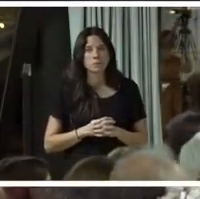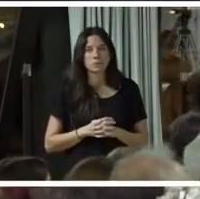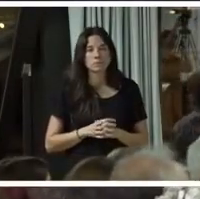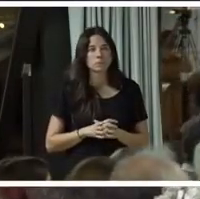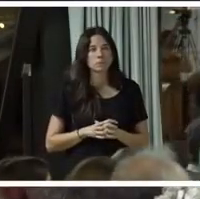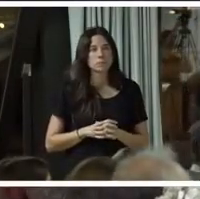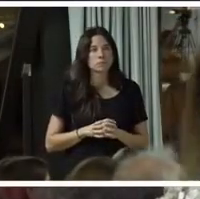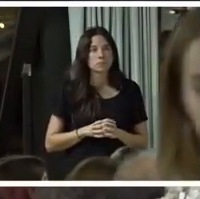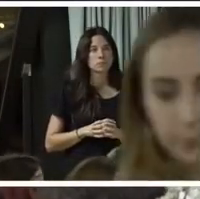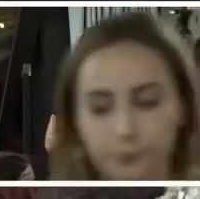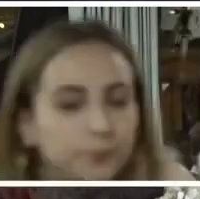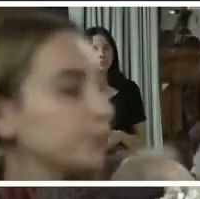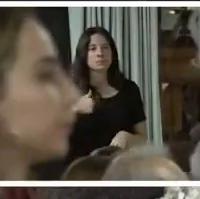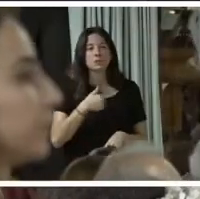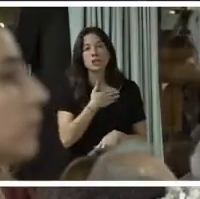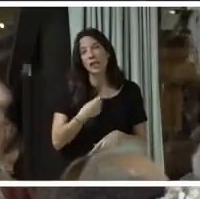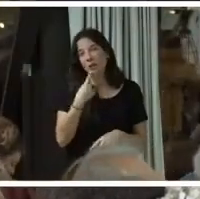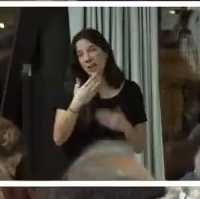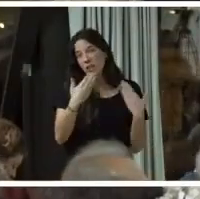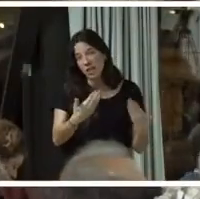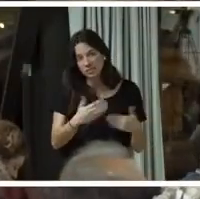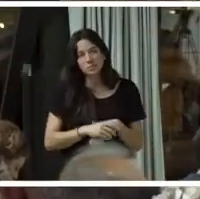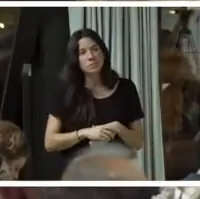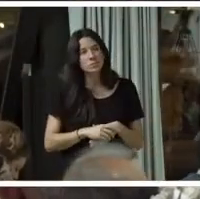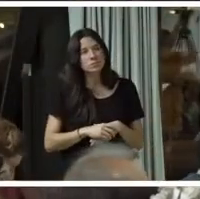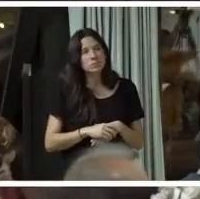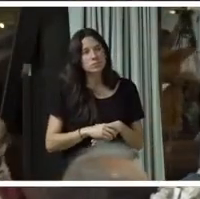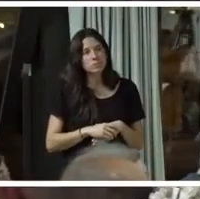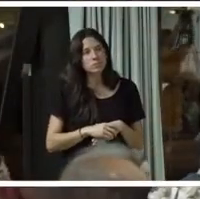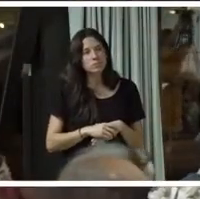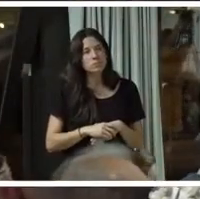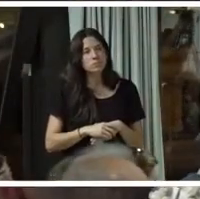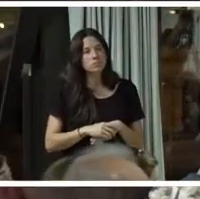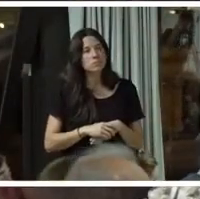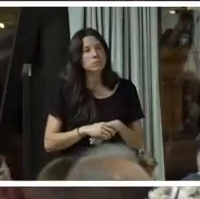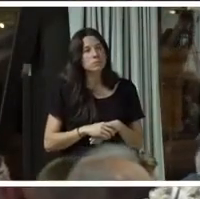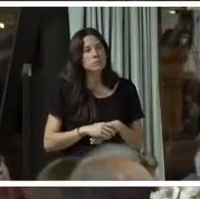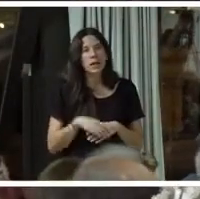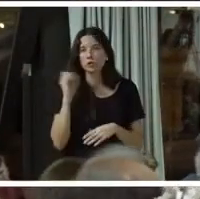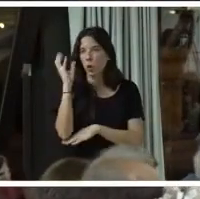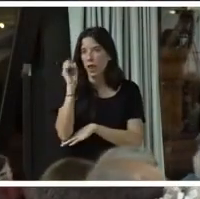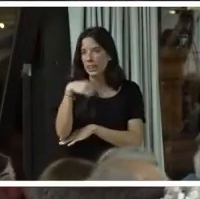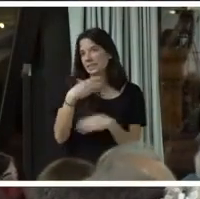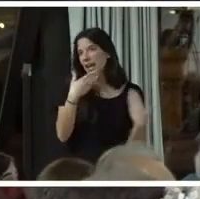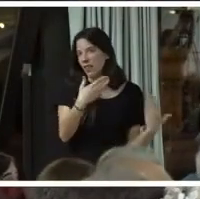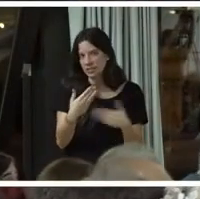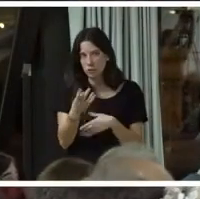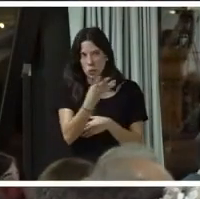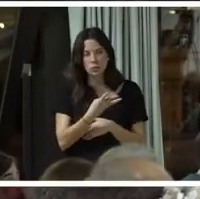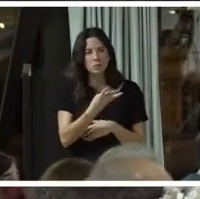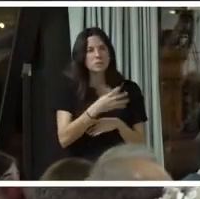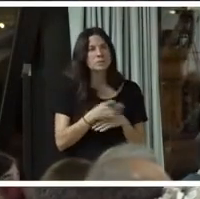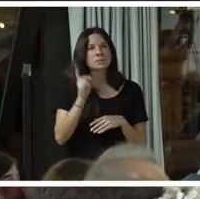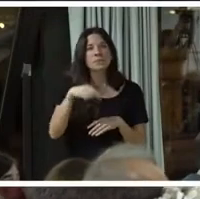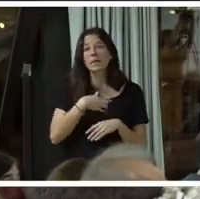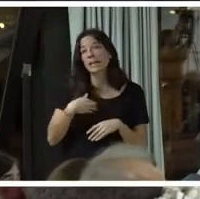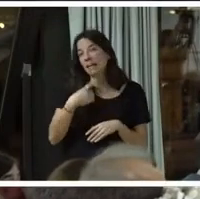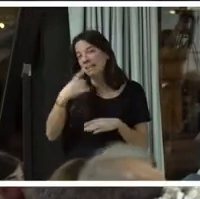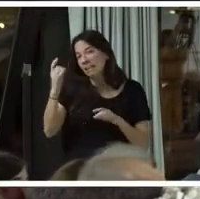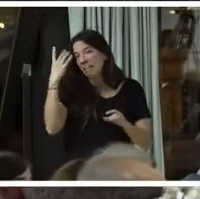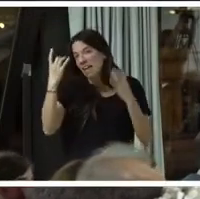Israel Bueno yo quería dar las gracias a a a los ponentes y yo también quería dar algunas